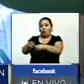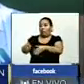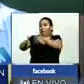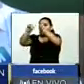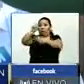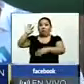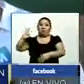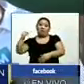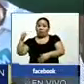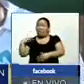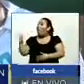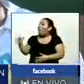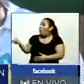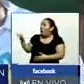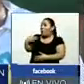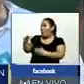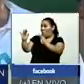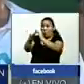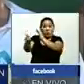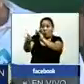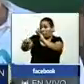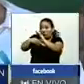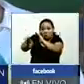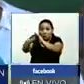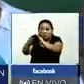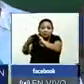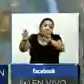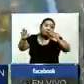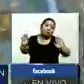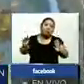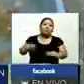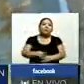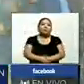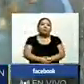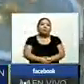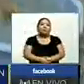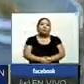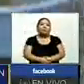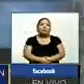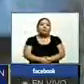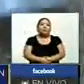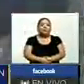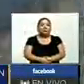fiscalía para ver qué dicen ellos con las casas que no quieran abrir.